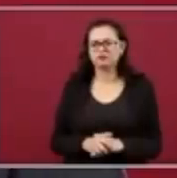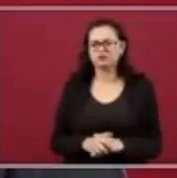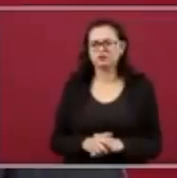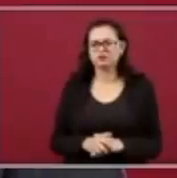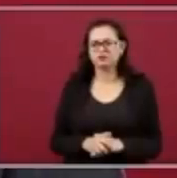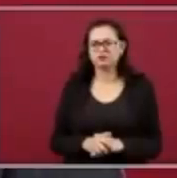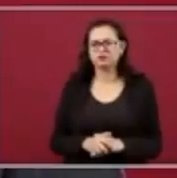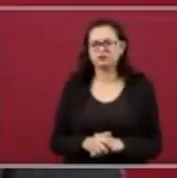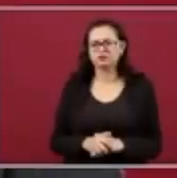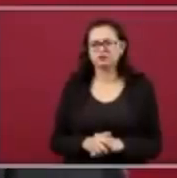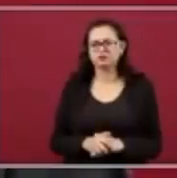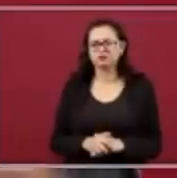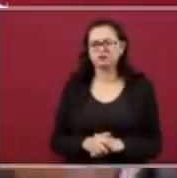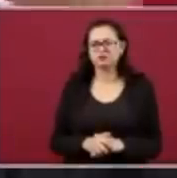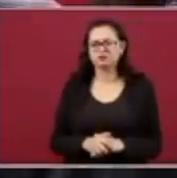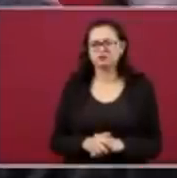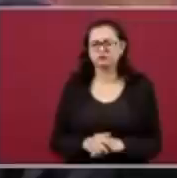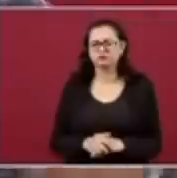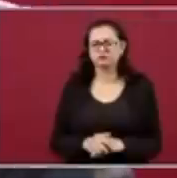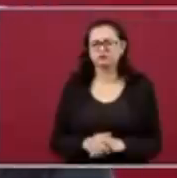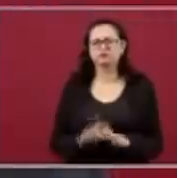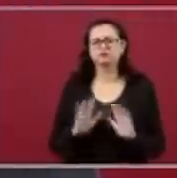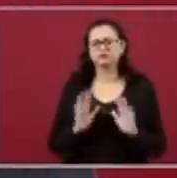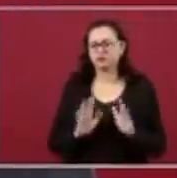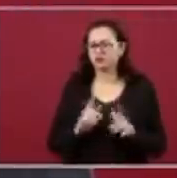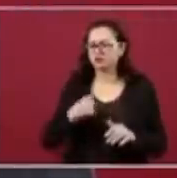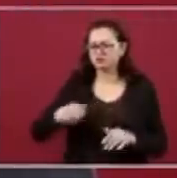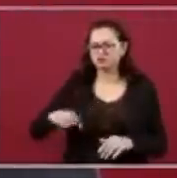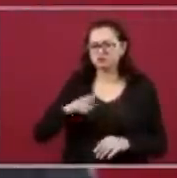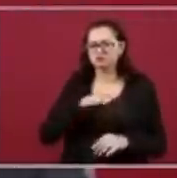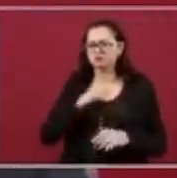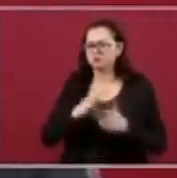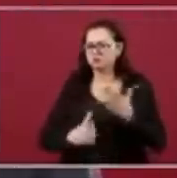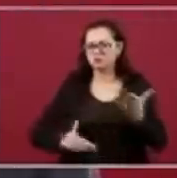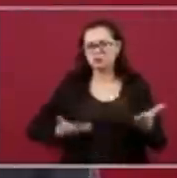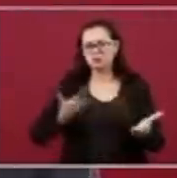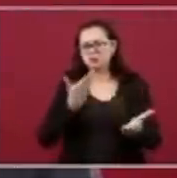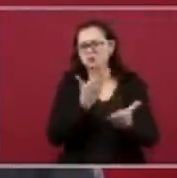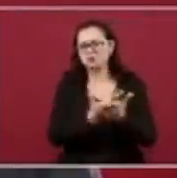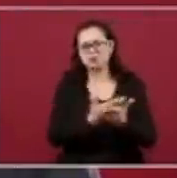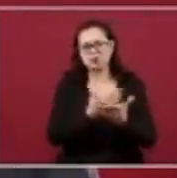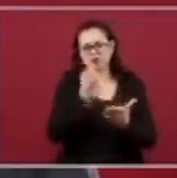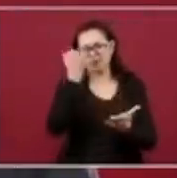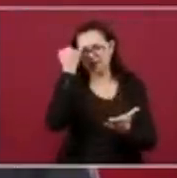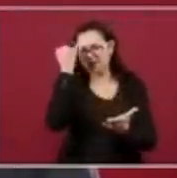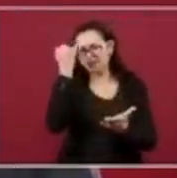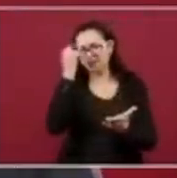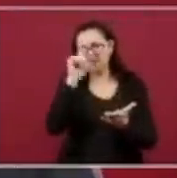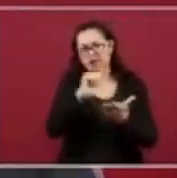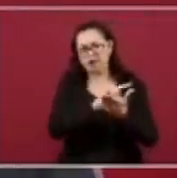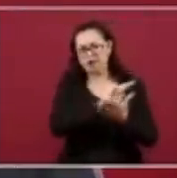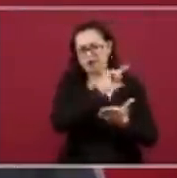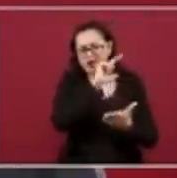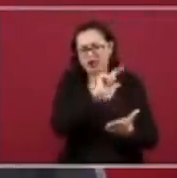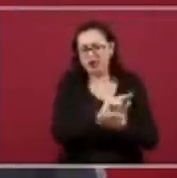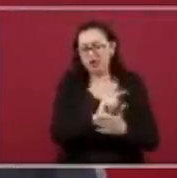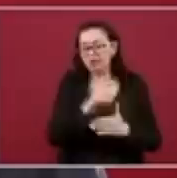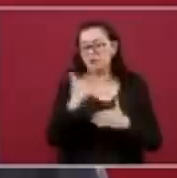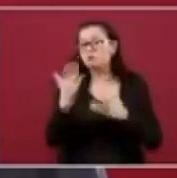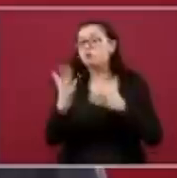reiterar que hemos presentado una iniciativa de ley para que esto no